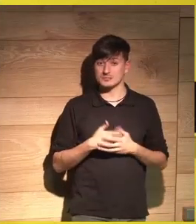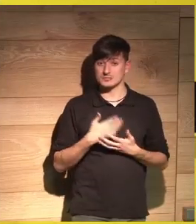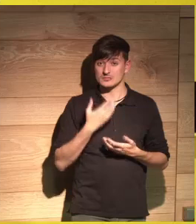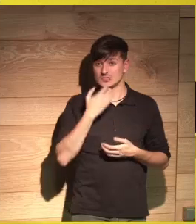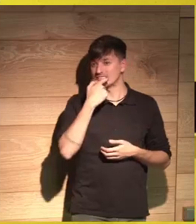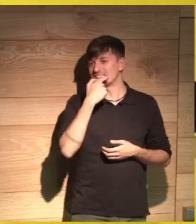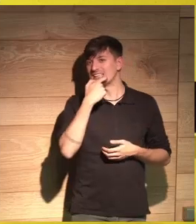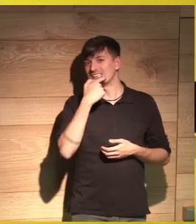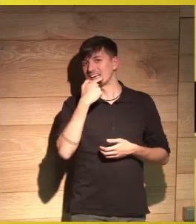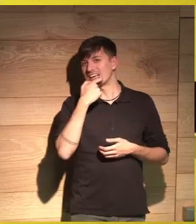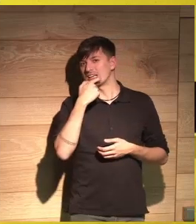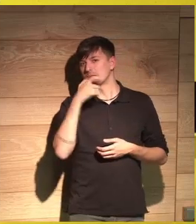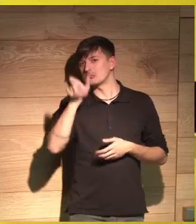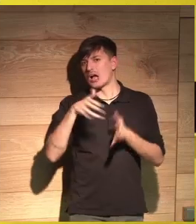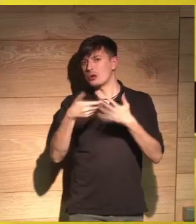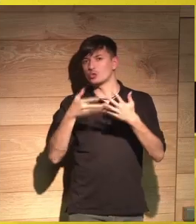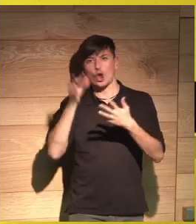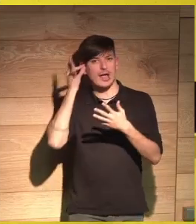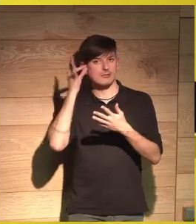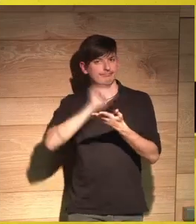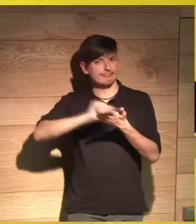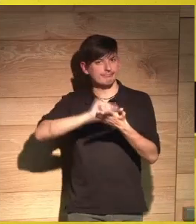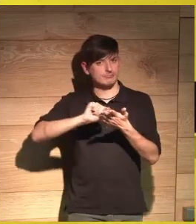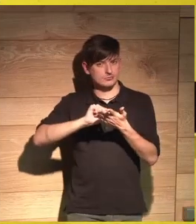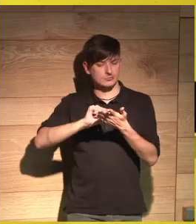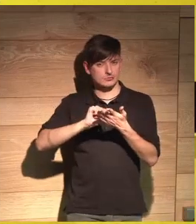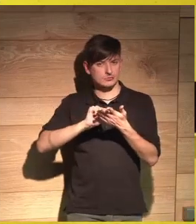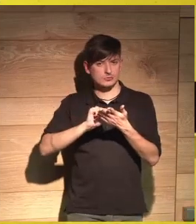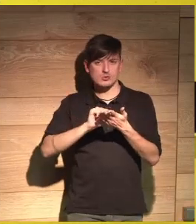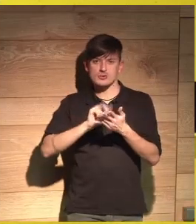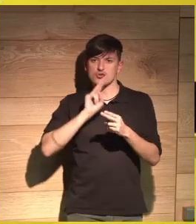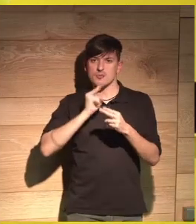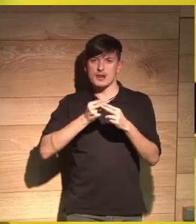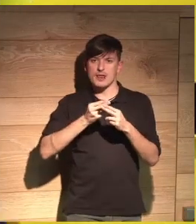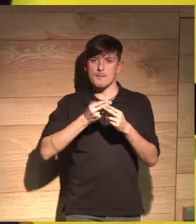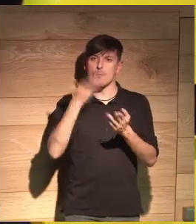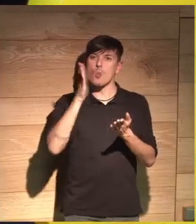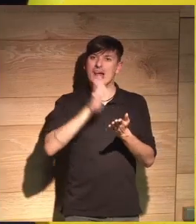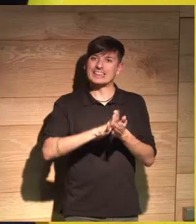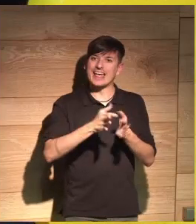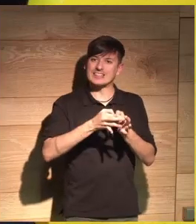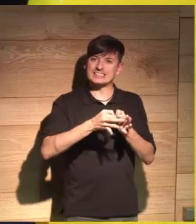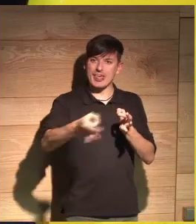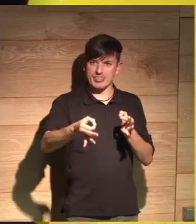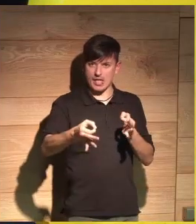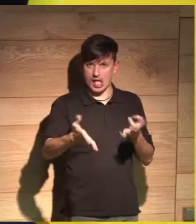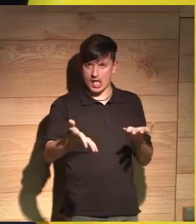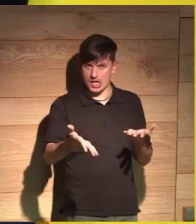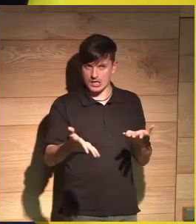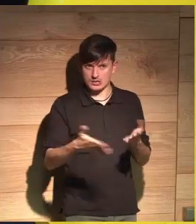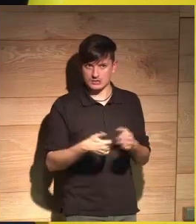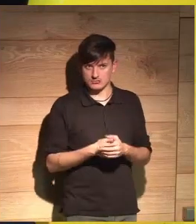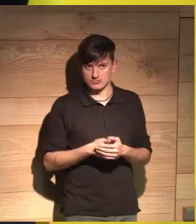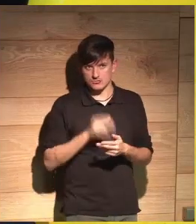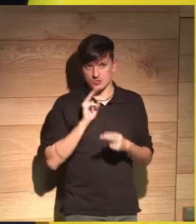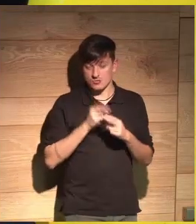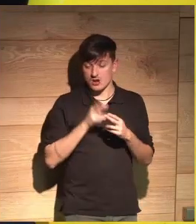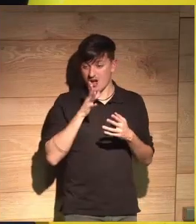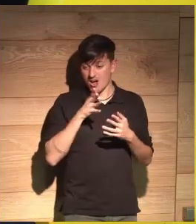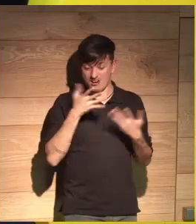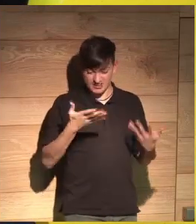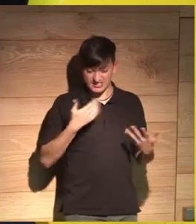escribió un libro que se llamaba la muerte de la distante y la muerte a distancia no tiene no necesita de ciudades más bueno ahora